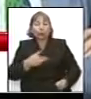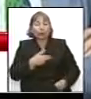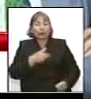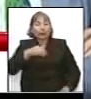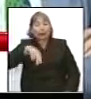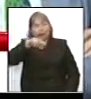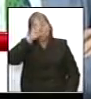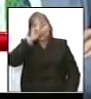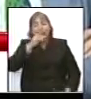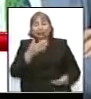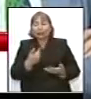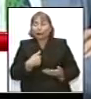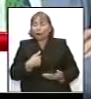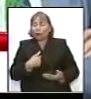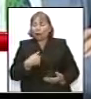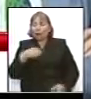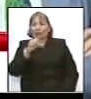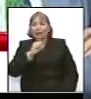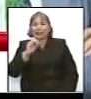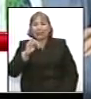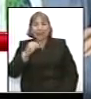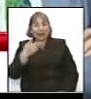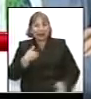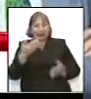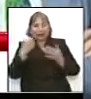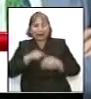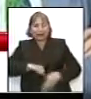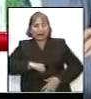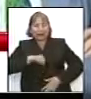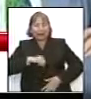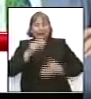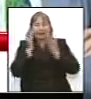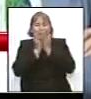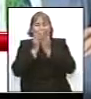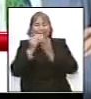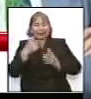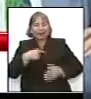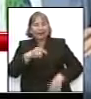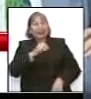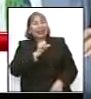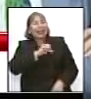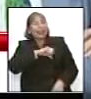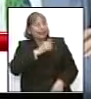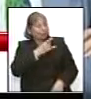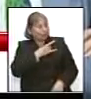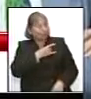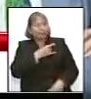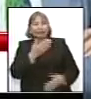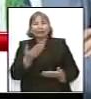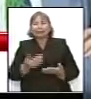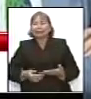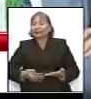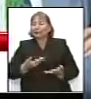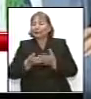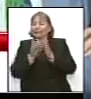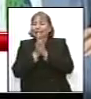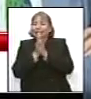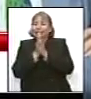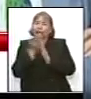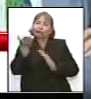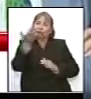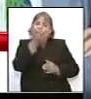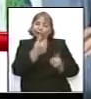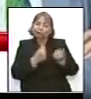Como sanmarquina, sumamente orgullosa de apoyar esta iniciativa y efectivamente pedir el apoyo de los colegas